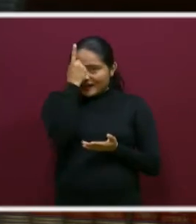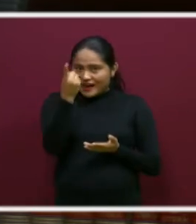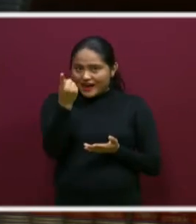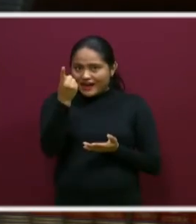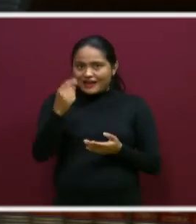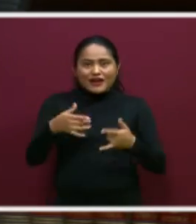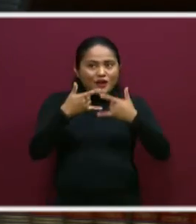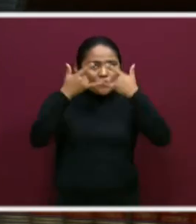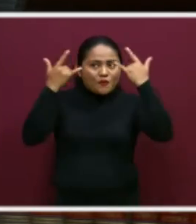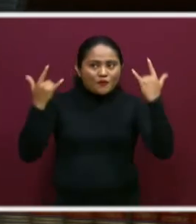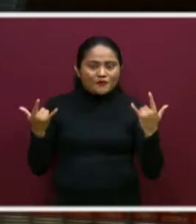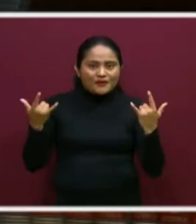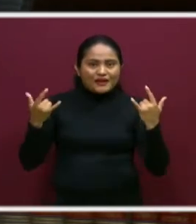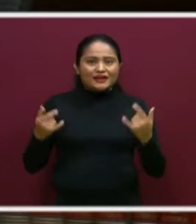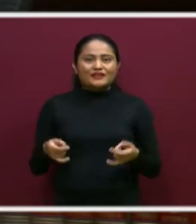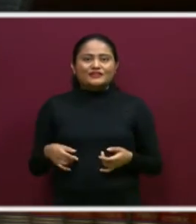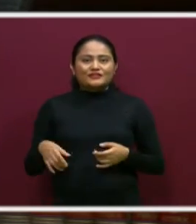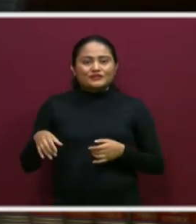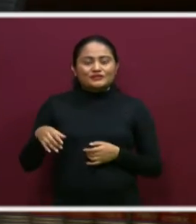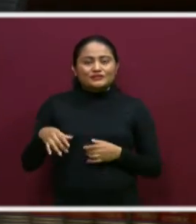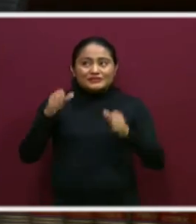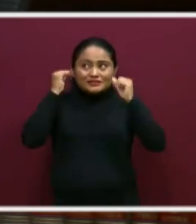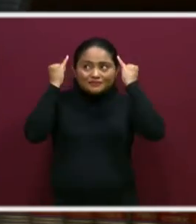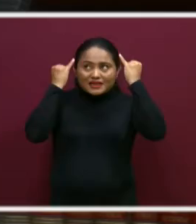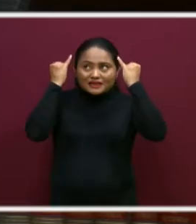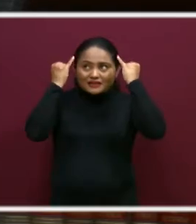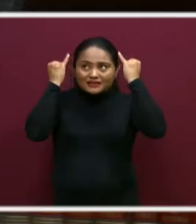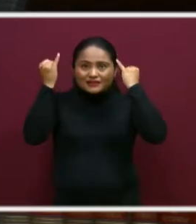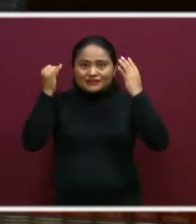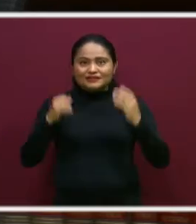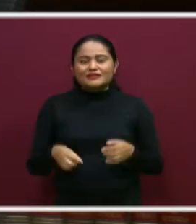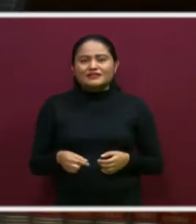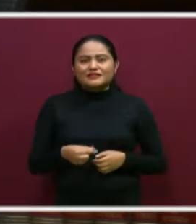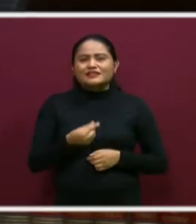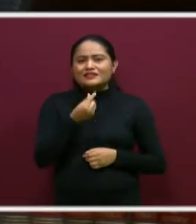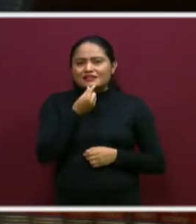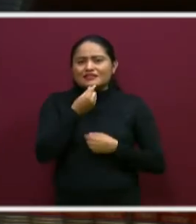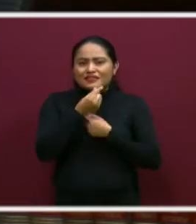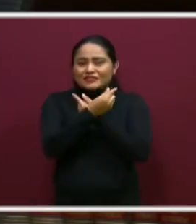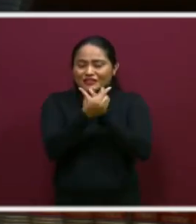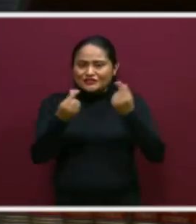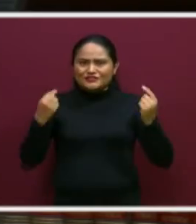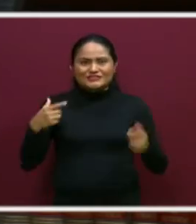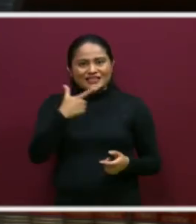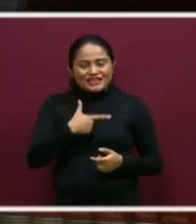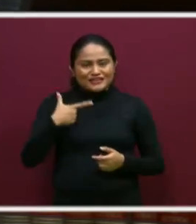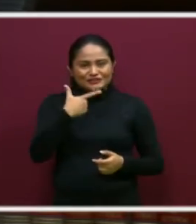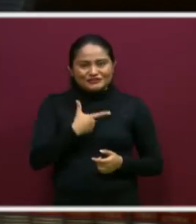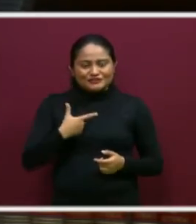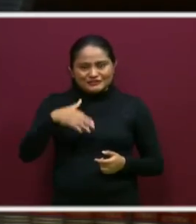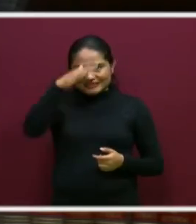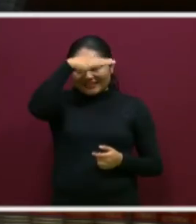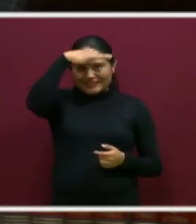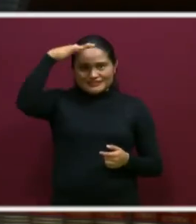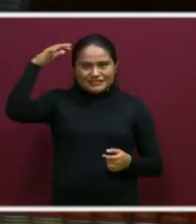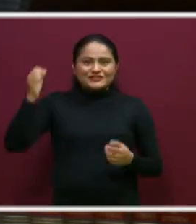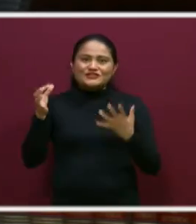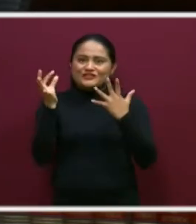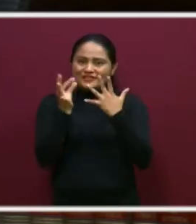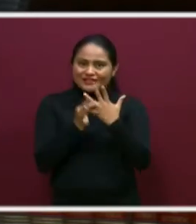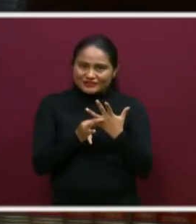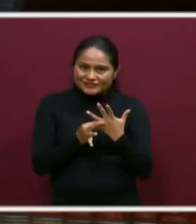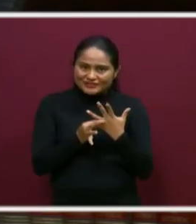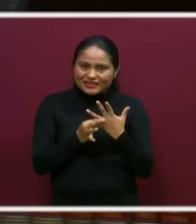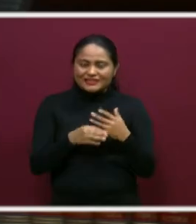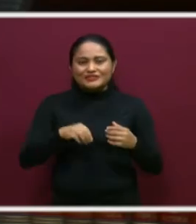ficción a todos ellos a todos los niños que están interesados en el señor de los anillos' en star wars es decir en todas estas